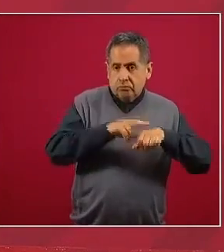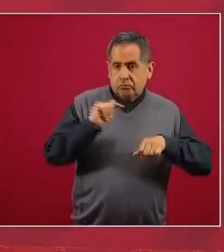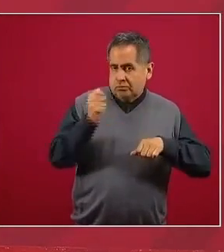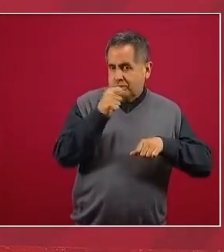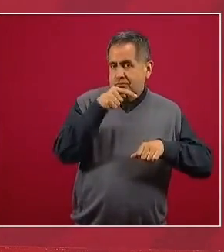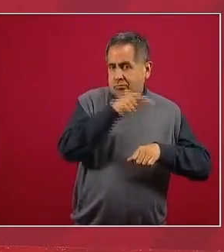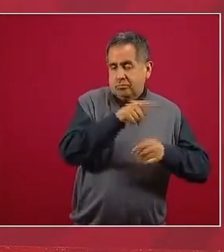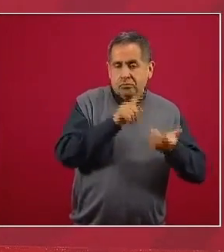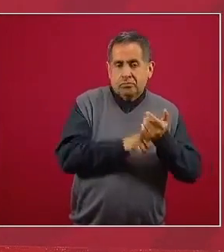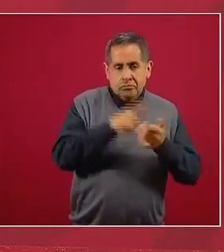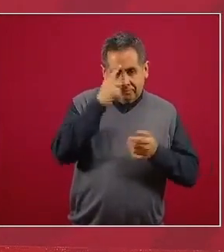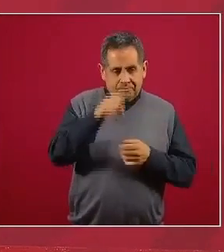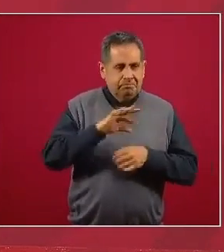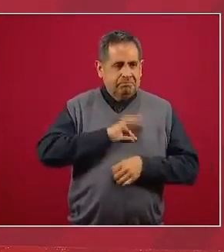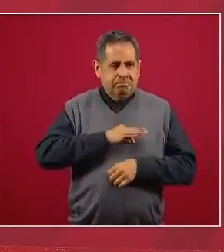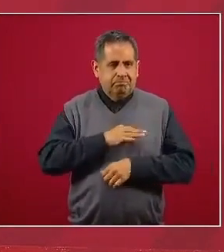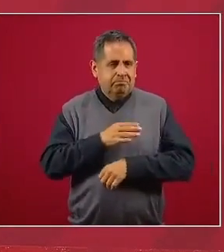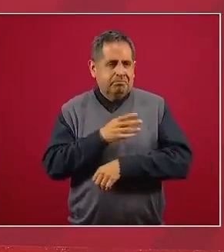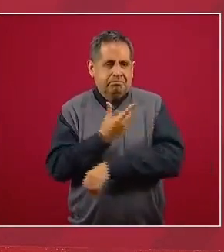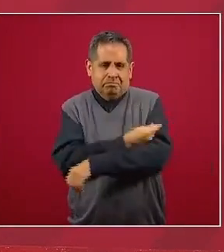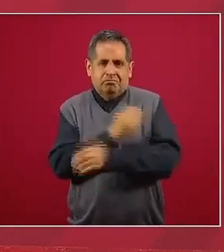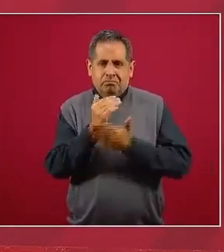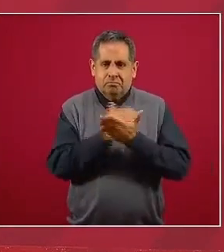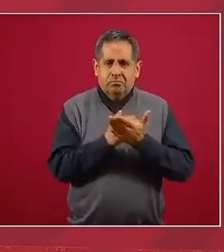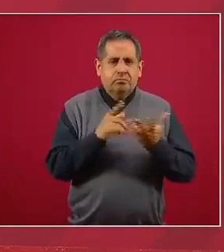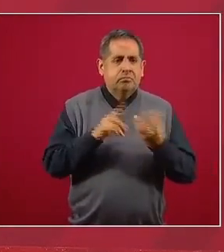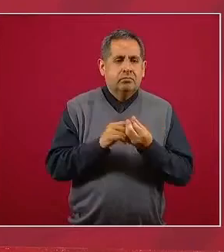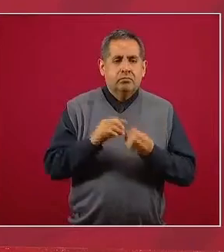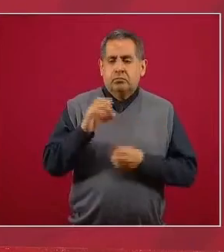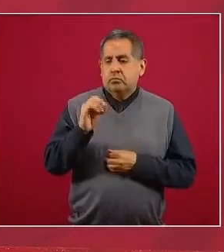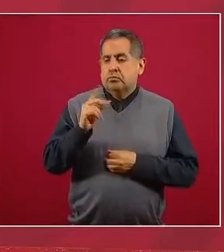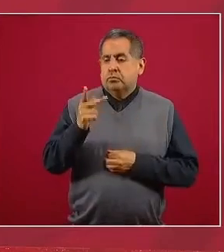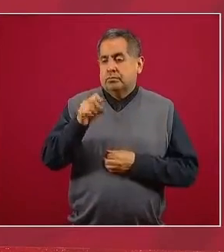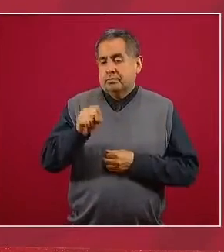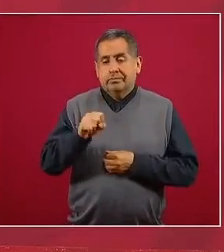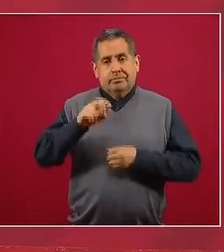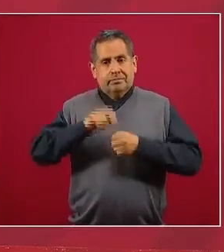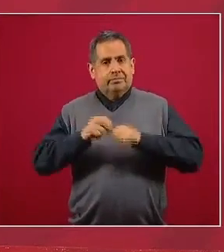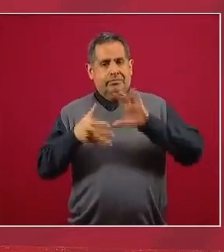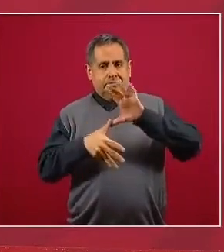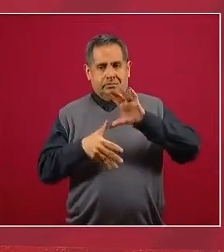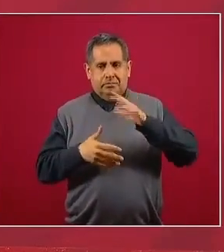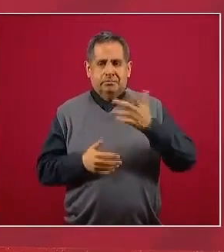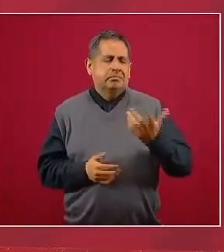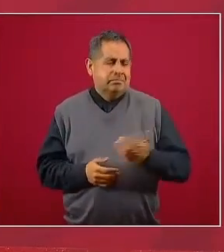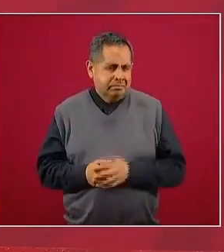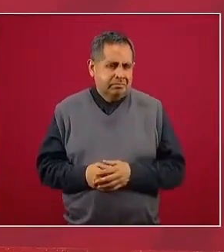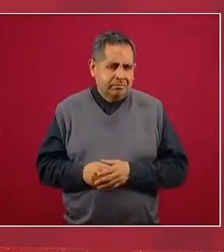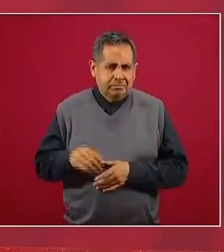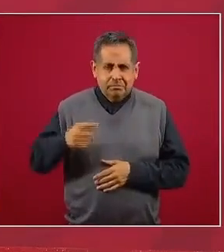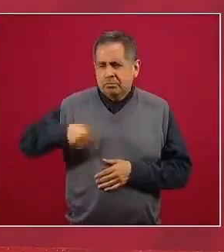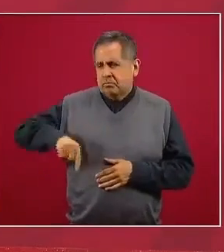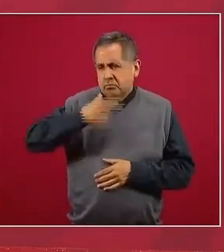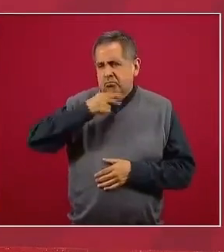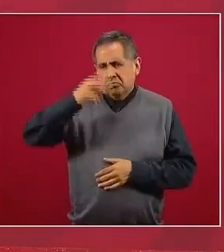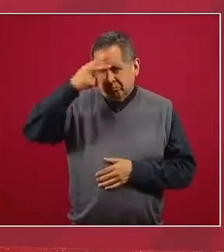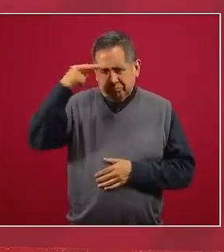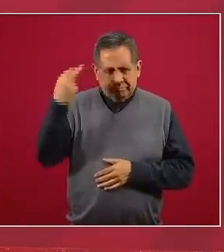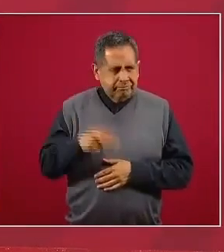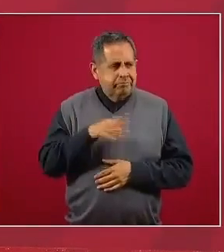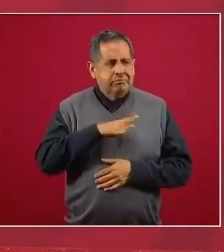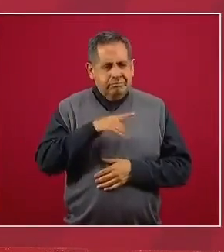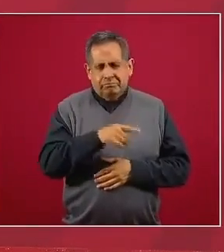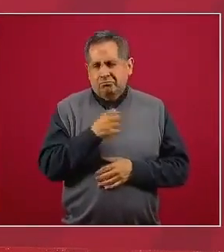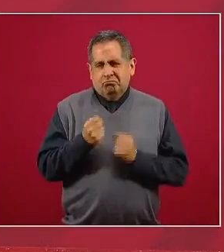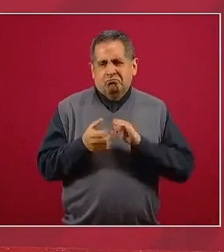Técnico de Inmunizaciones para OPS, para la región de América. Entonces, tenemos como mexicanas y mexicanos